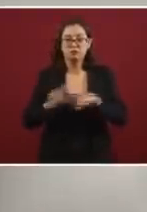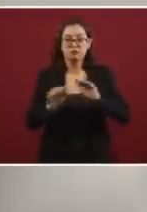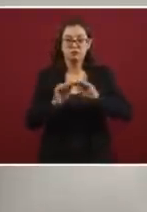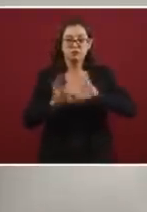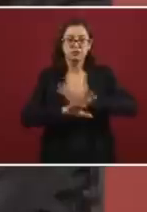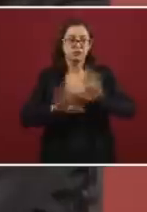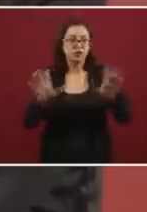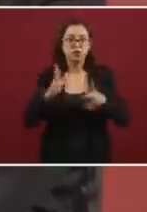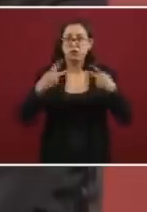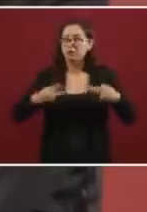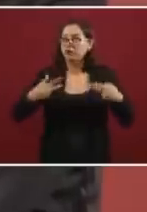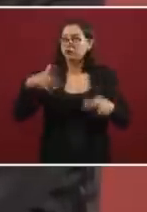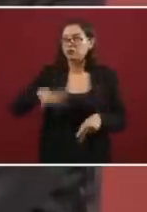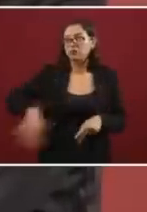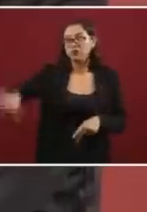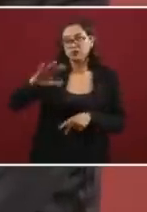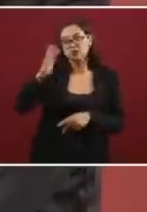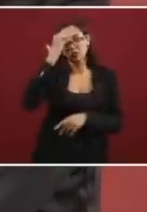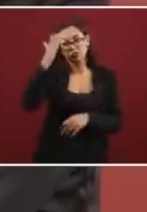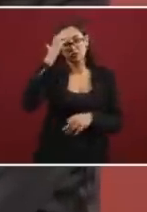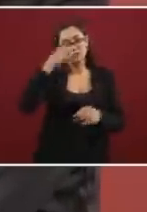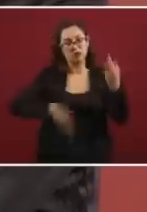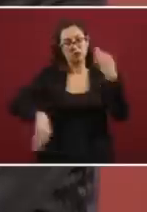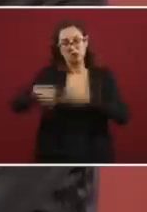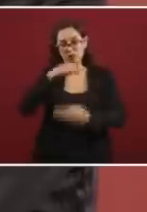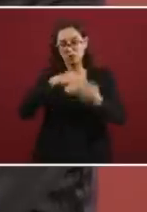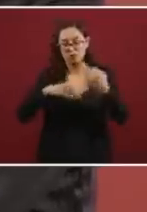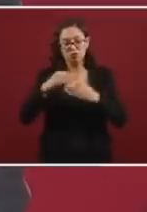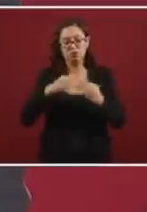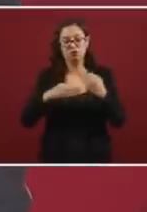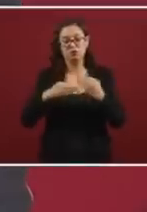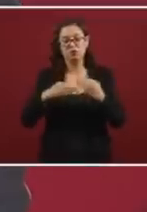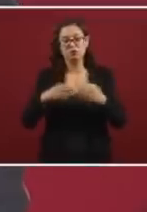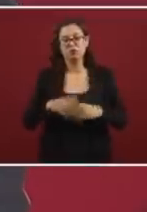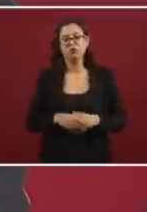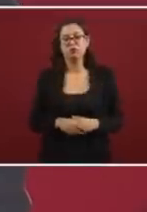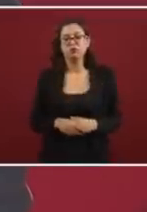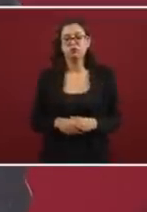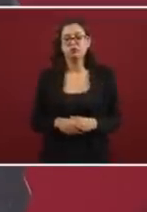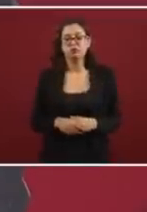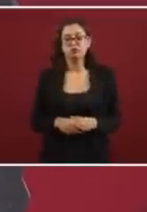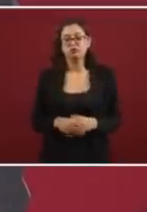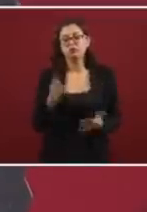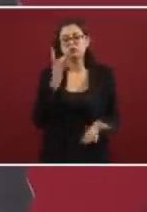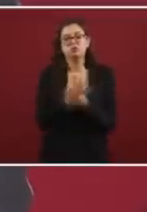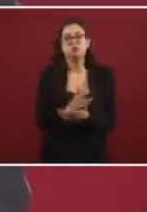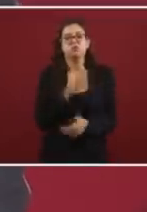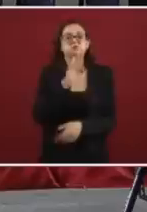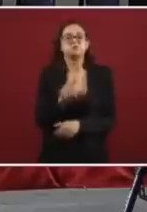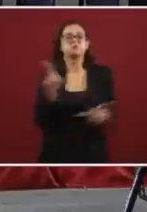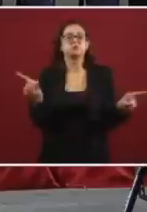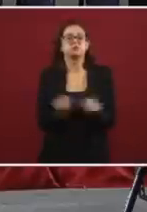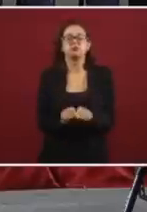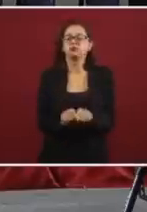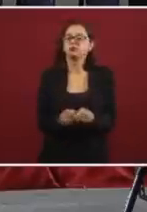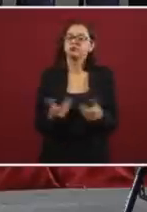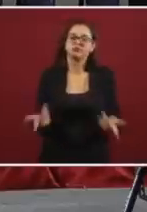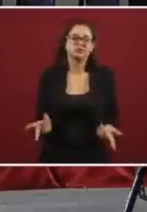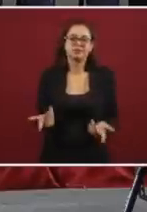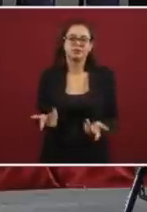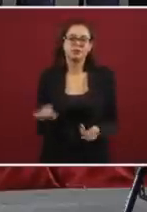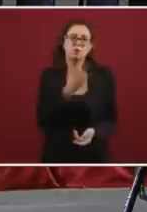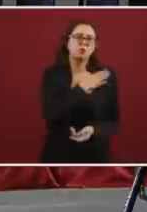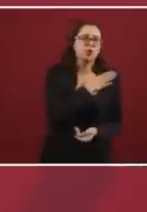tengan todos los elementos para no ser maniqueos porque no es de buenos y